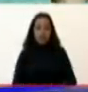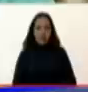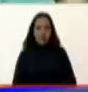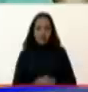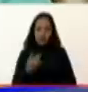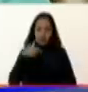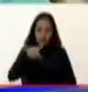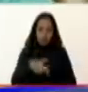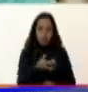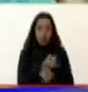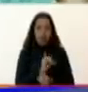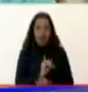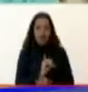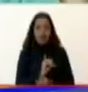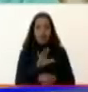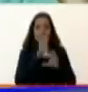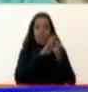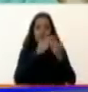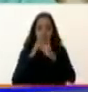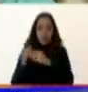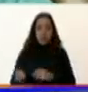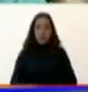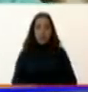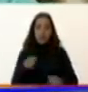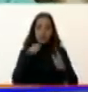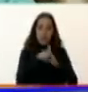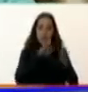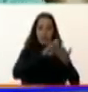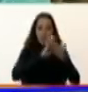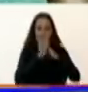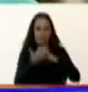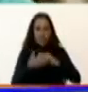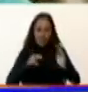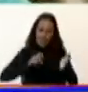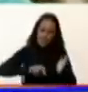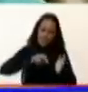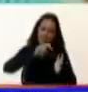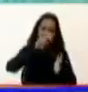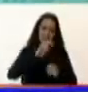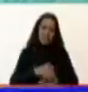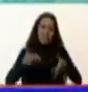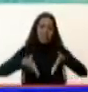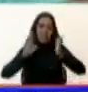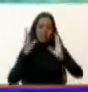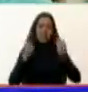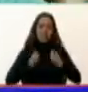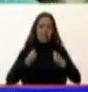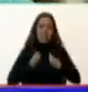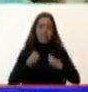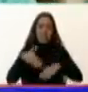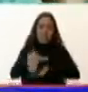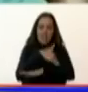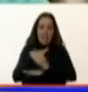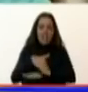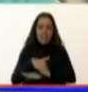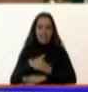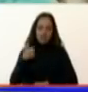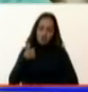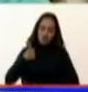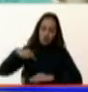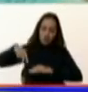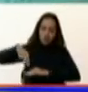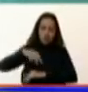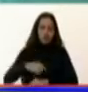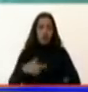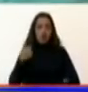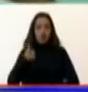mediático, de la comunidad, del barrio, de Escalera, del edificio donde vivo, de la calle por donde paso. Que cuando